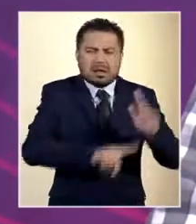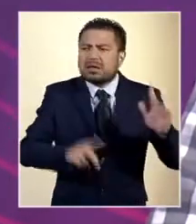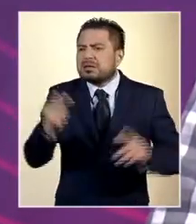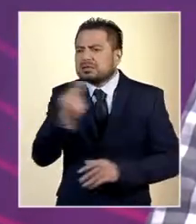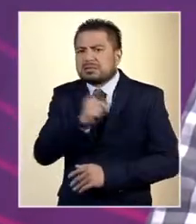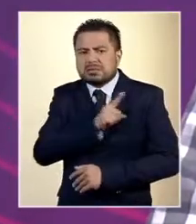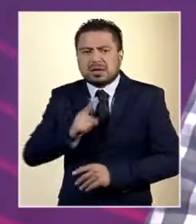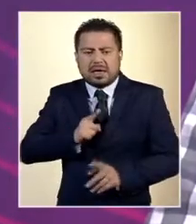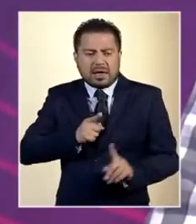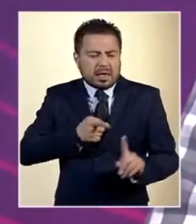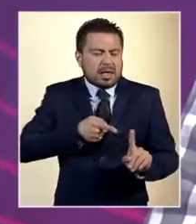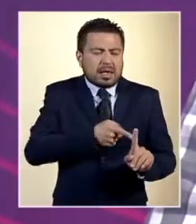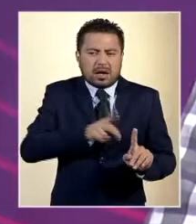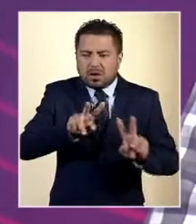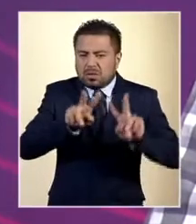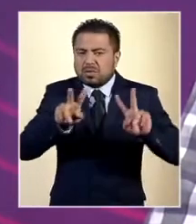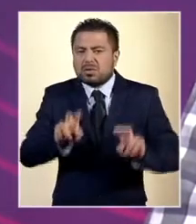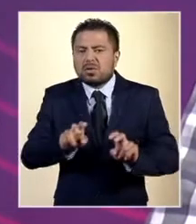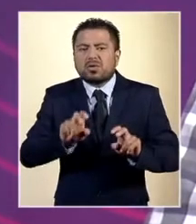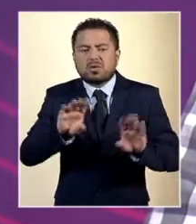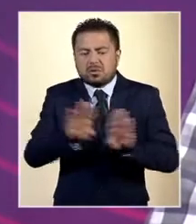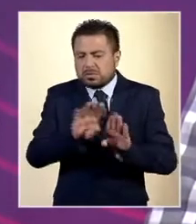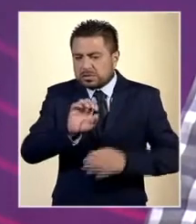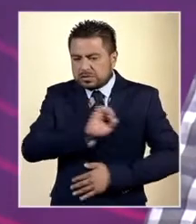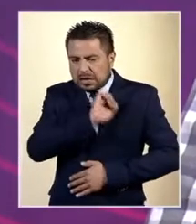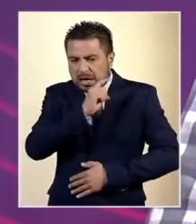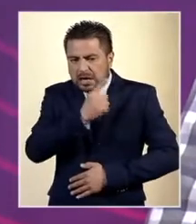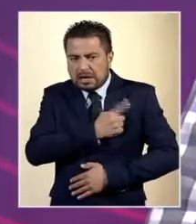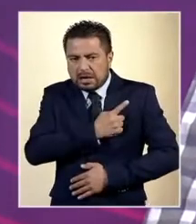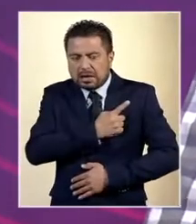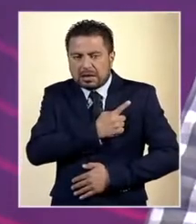ser abordado como un tema de salud.